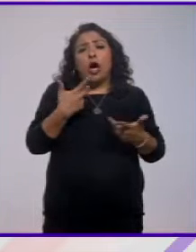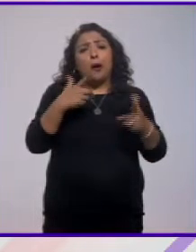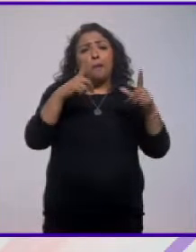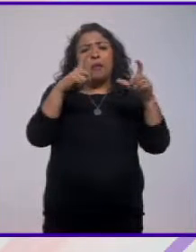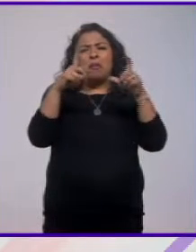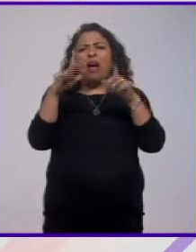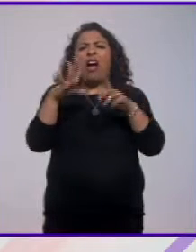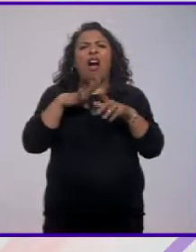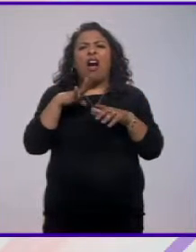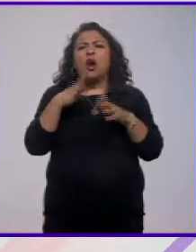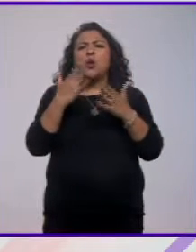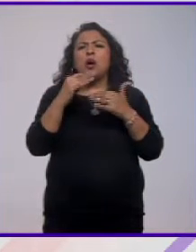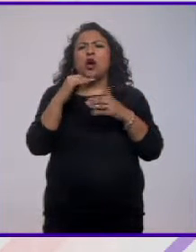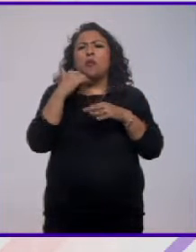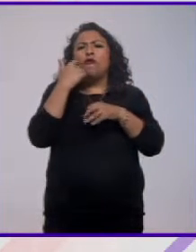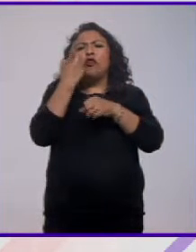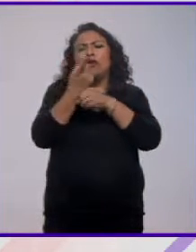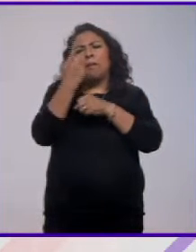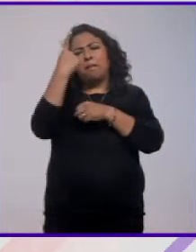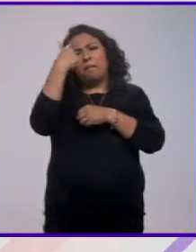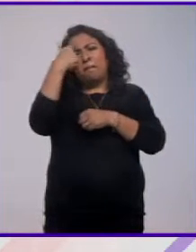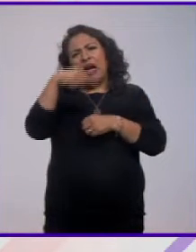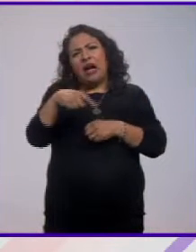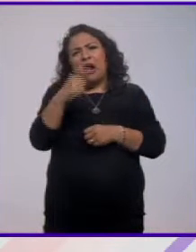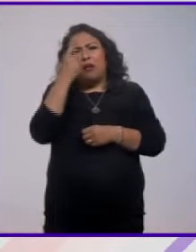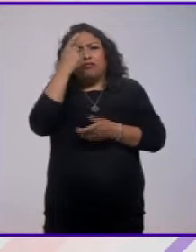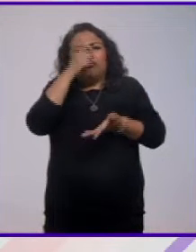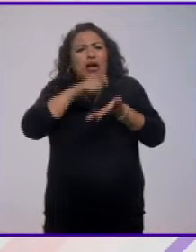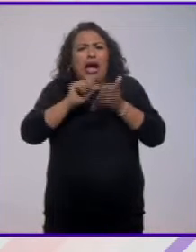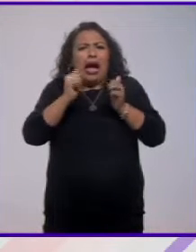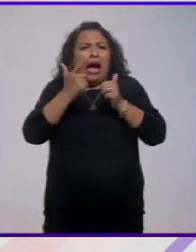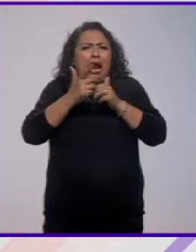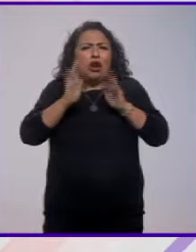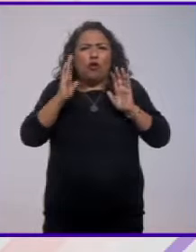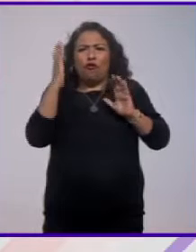una voluntad de autoría, ¿no? Es decir, con una simple